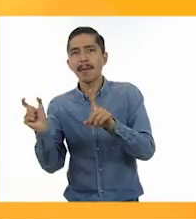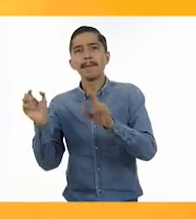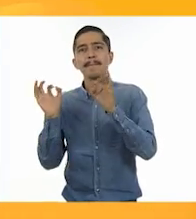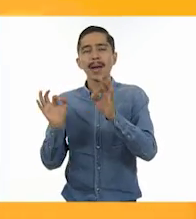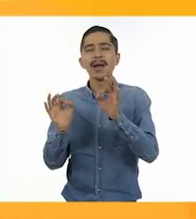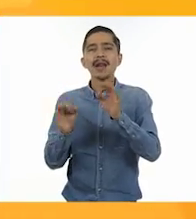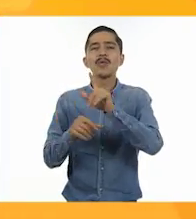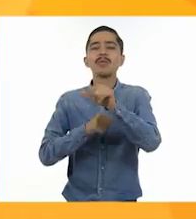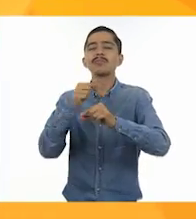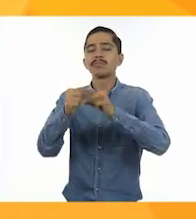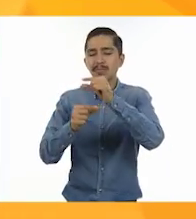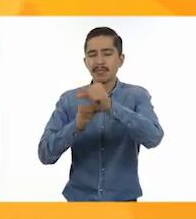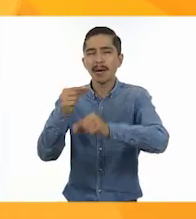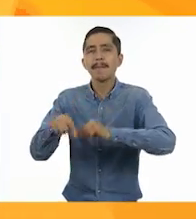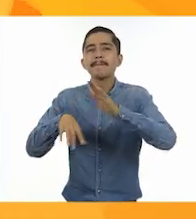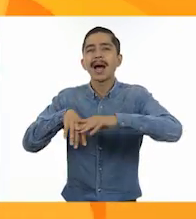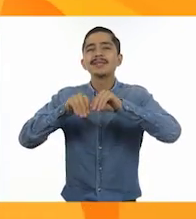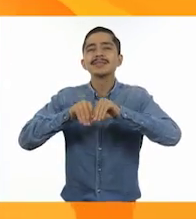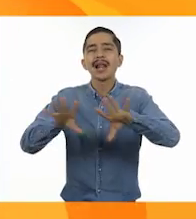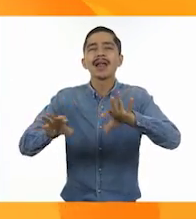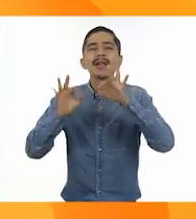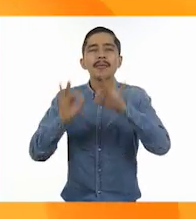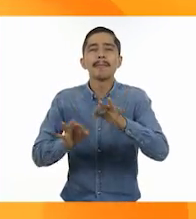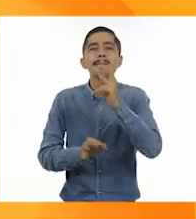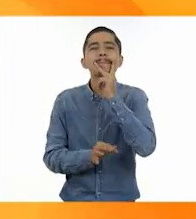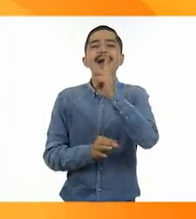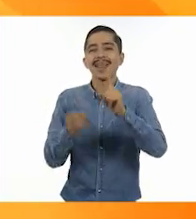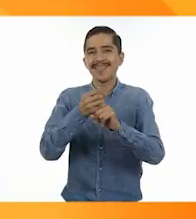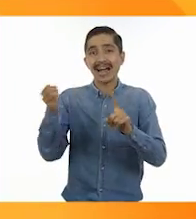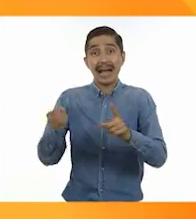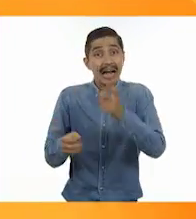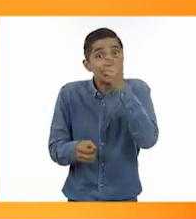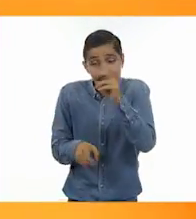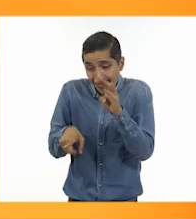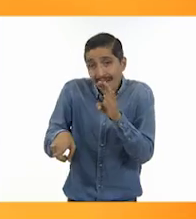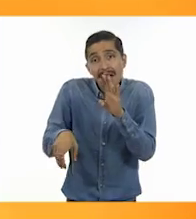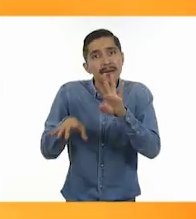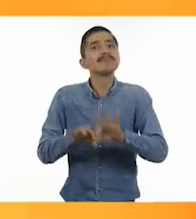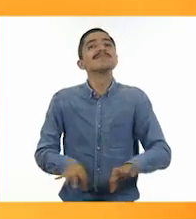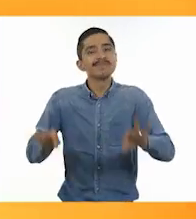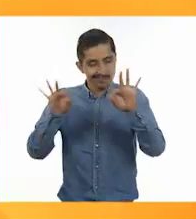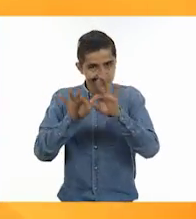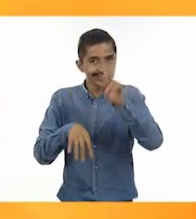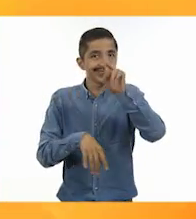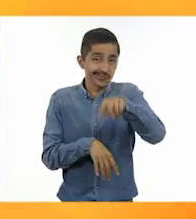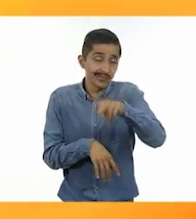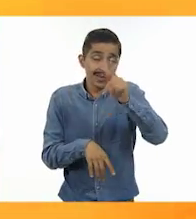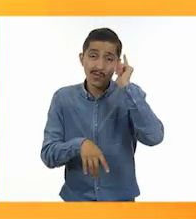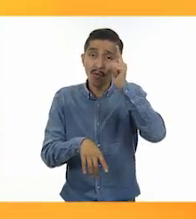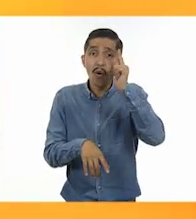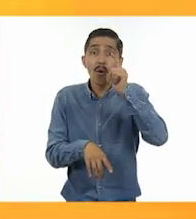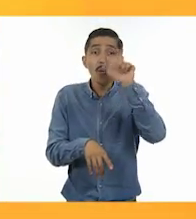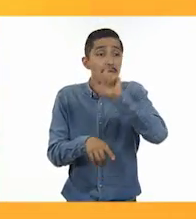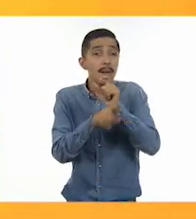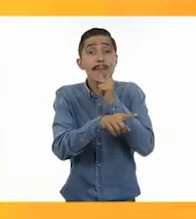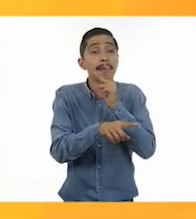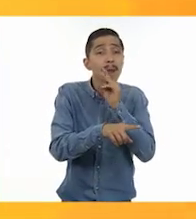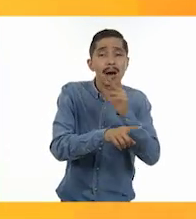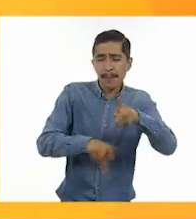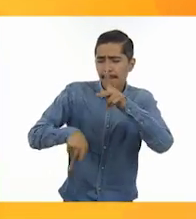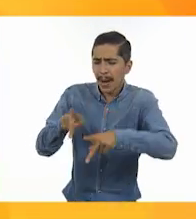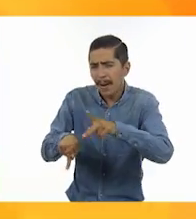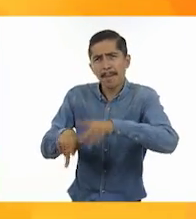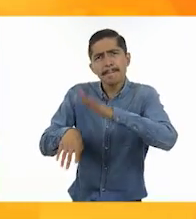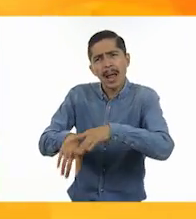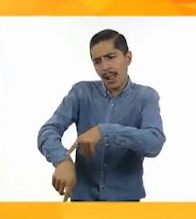más claras. Para ellos este logro es muy importante, pues cuanto más les platiquen los papás y mamás a